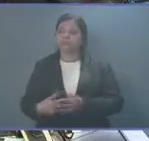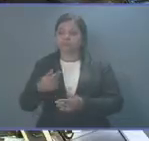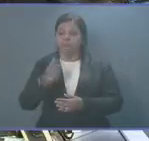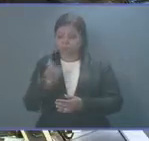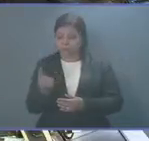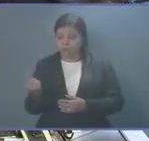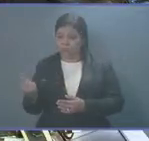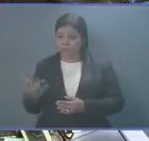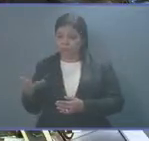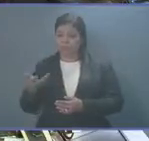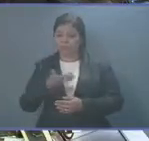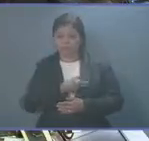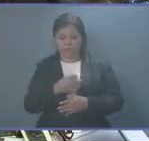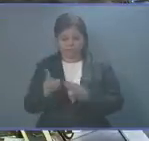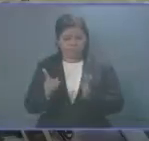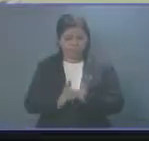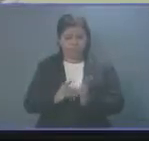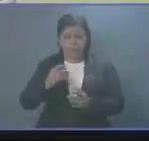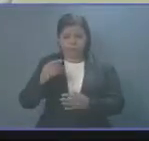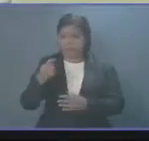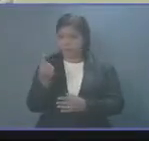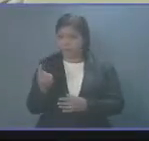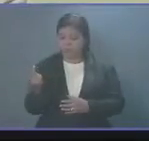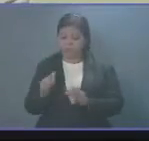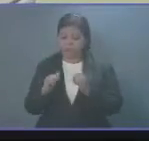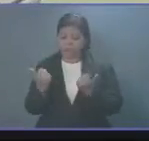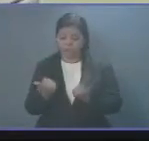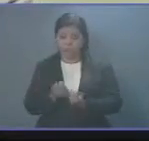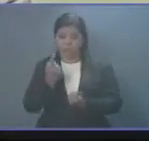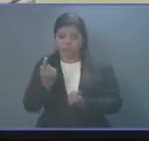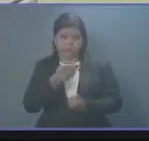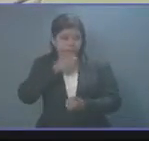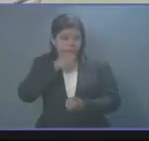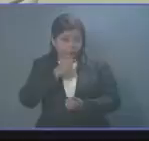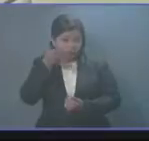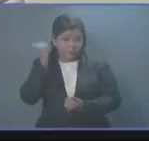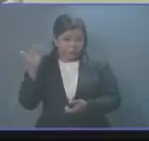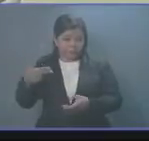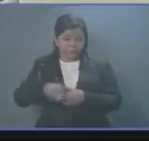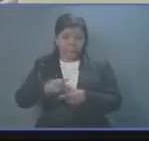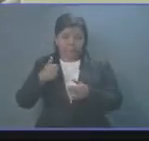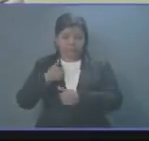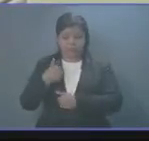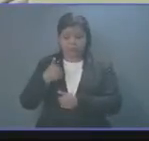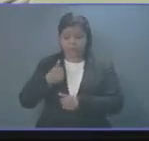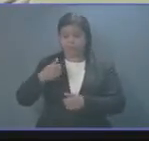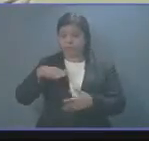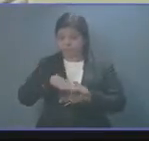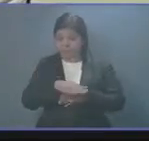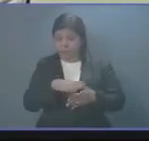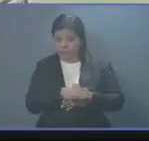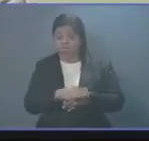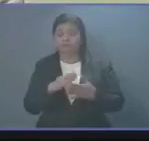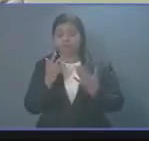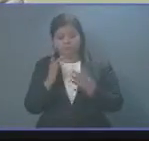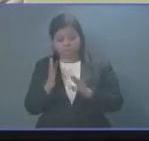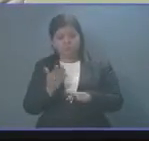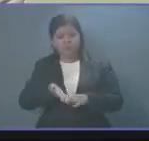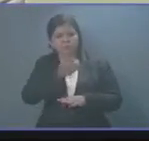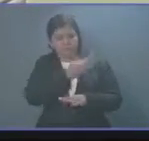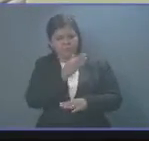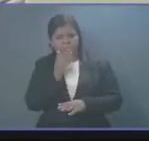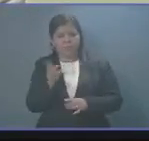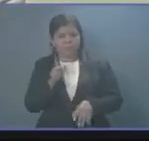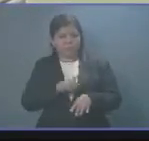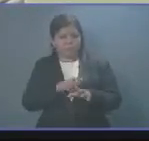los ciudadanos bajo firmantes, todos dirigentes de las asociaciones de veteranos y excombatientes de las FAES y el FMLN respectivamente, que participamos